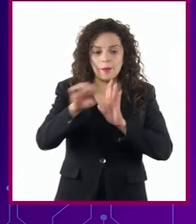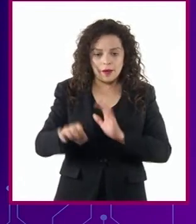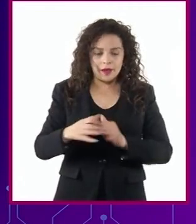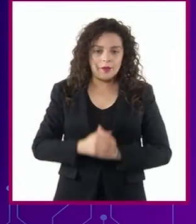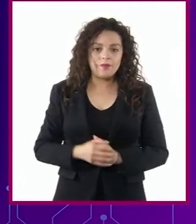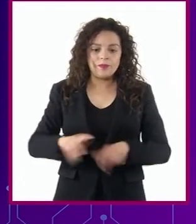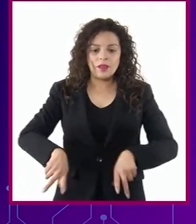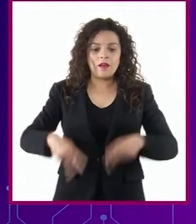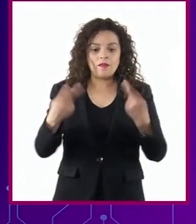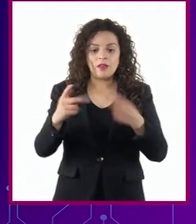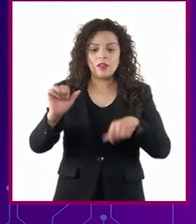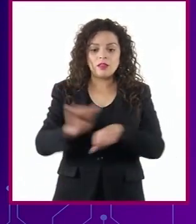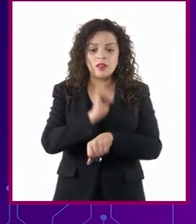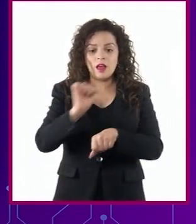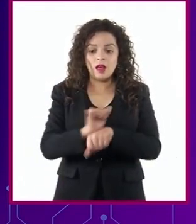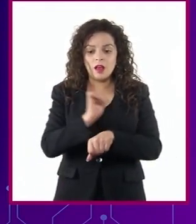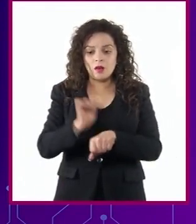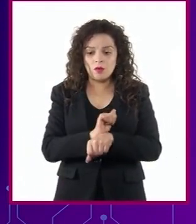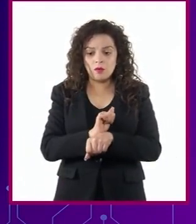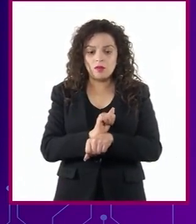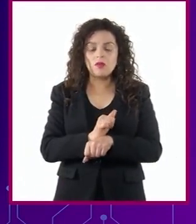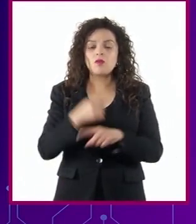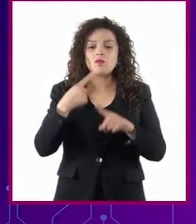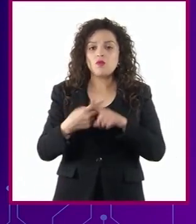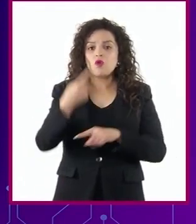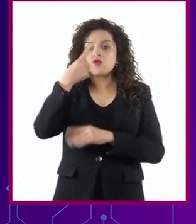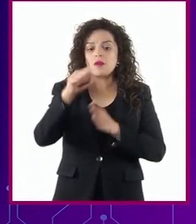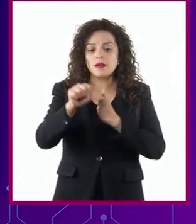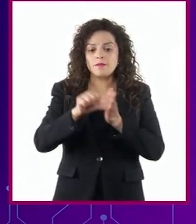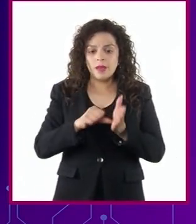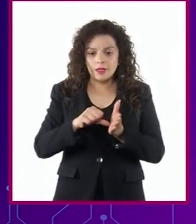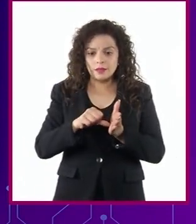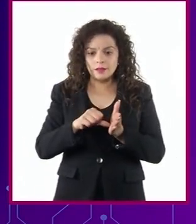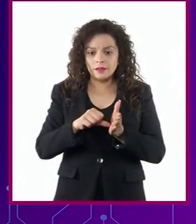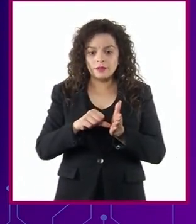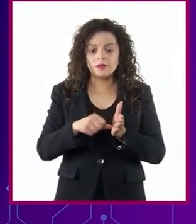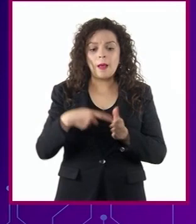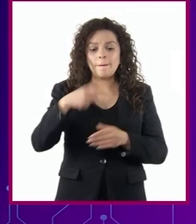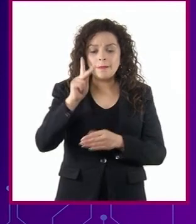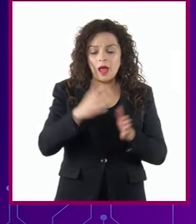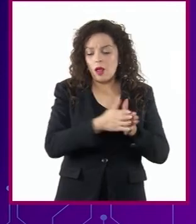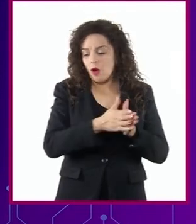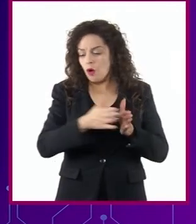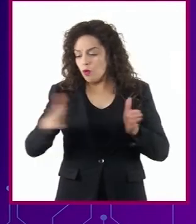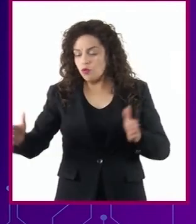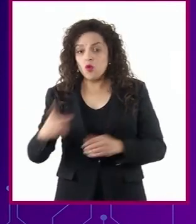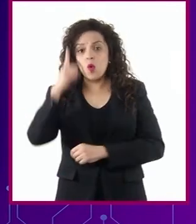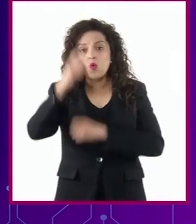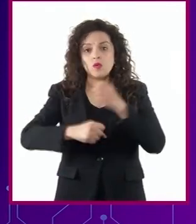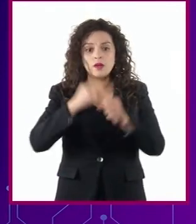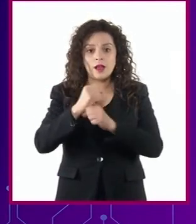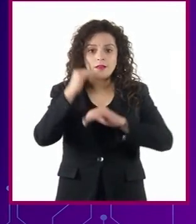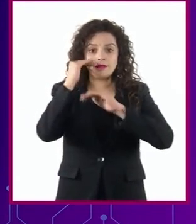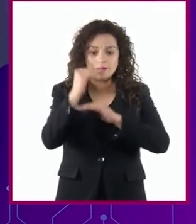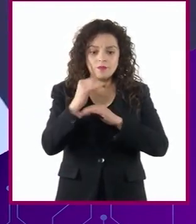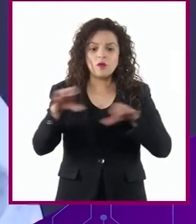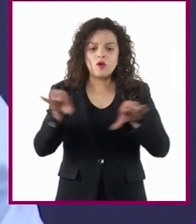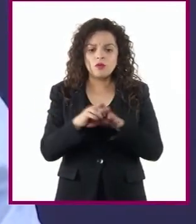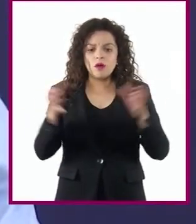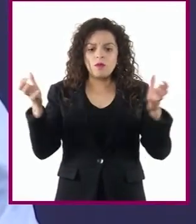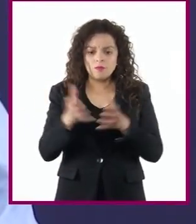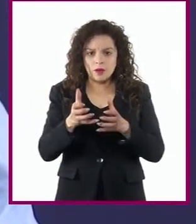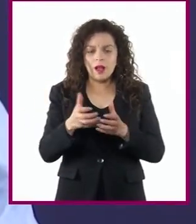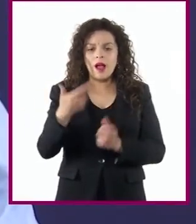agencia automotriz a lo largo de un año. Se trata de leer e interpretar esta situación en una gráfica de líneas.